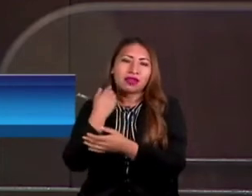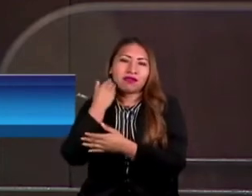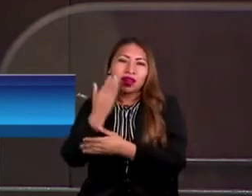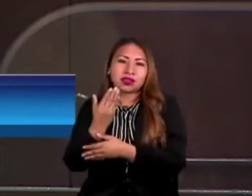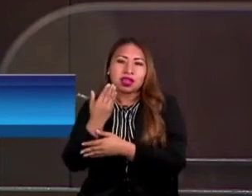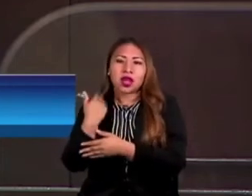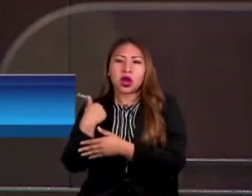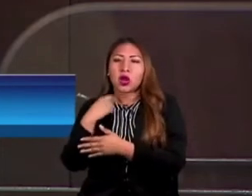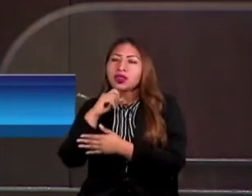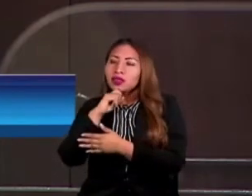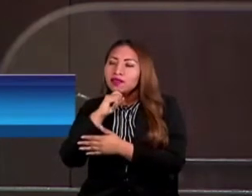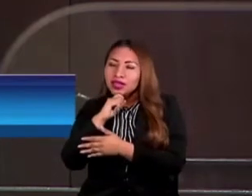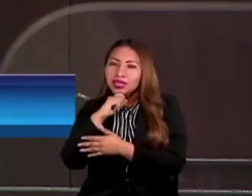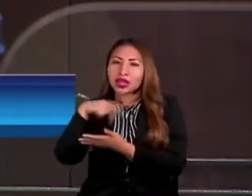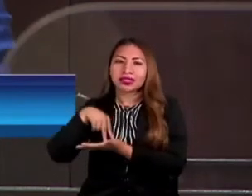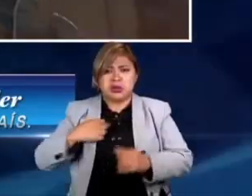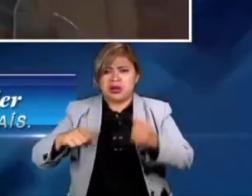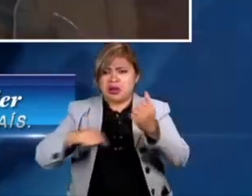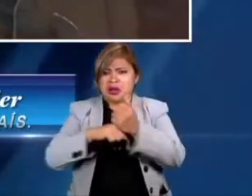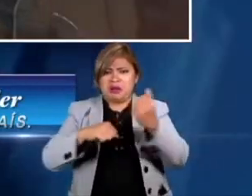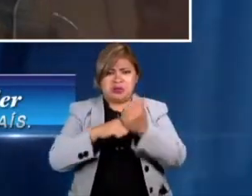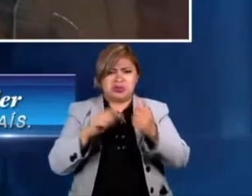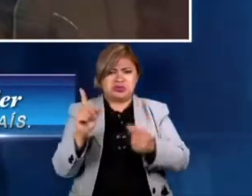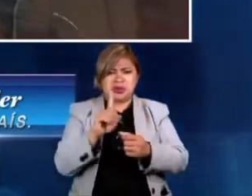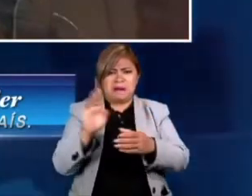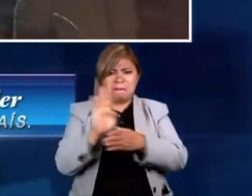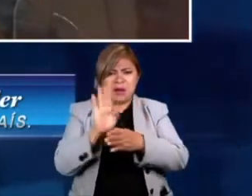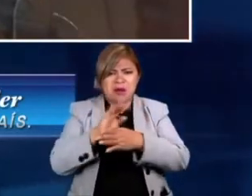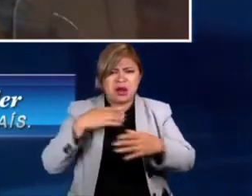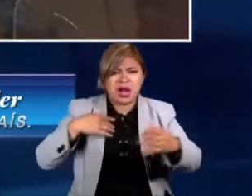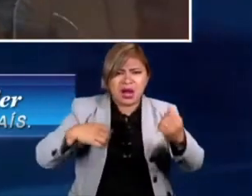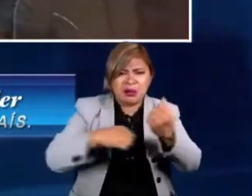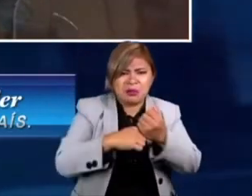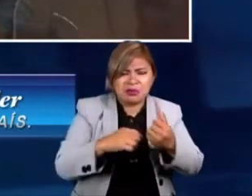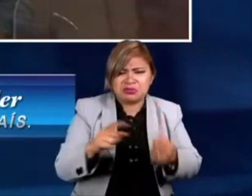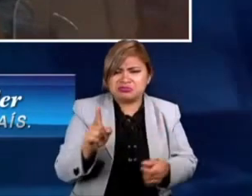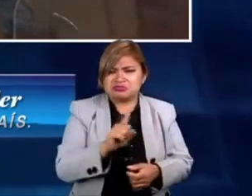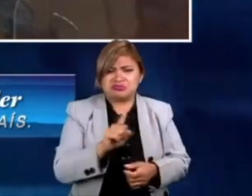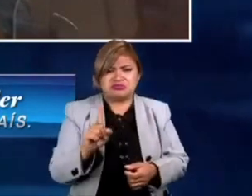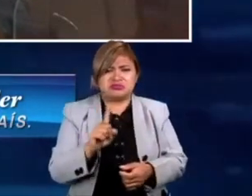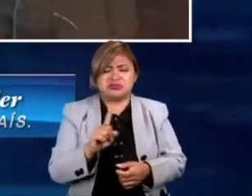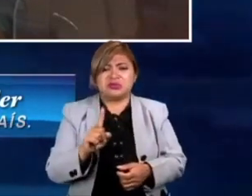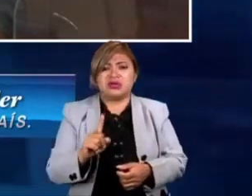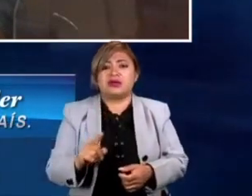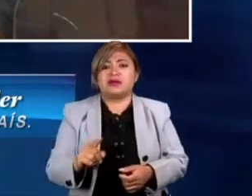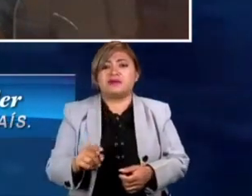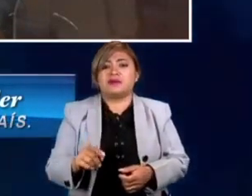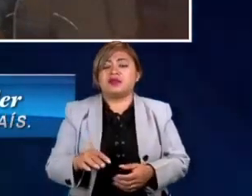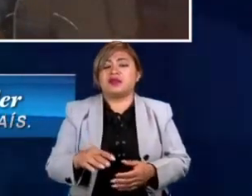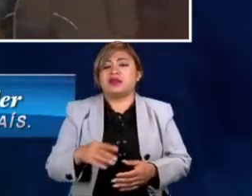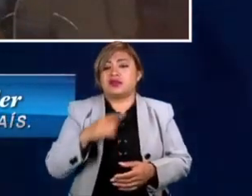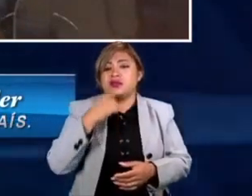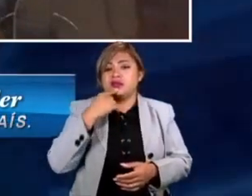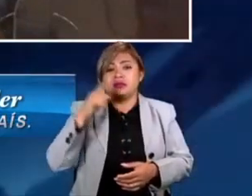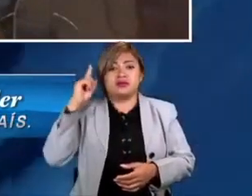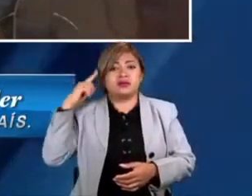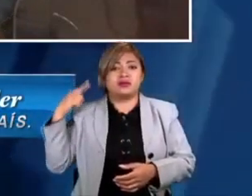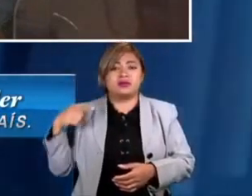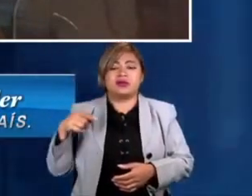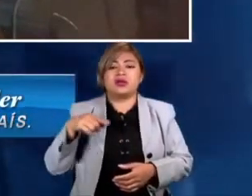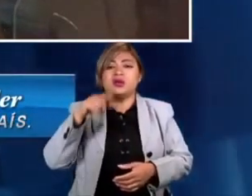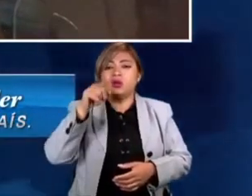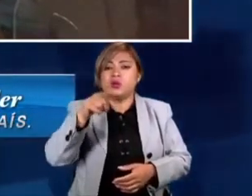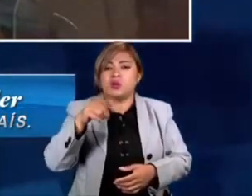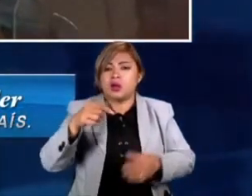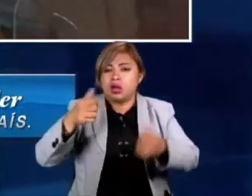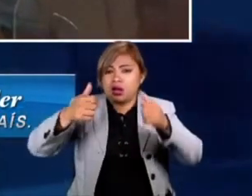de Salud que nadie pidió. Los intereses que le están cobrando en este momento a los usuarios a 0.25 para reactivar la